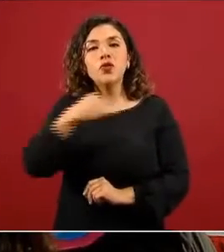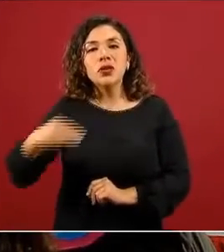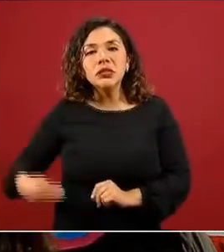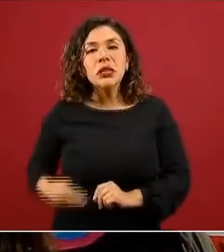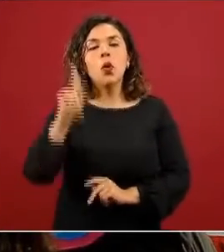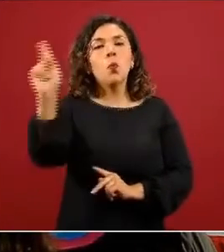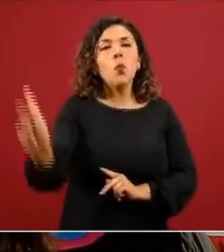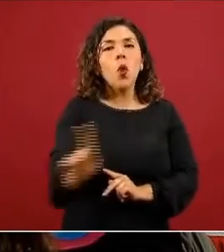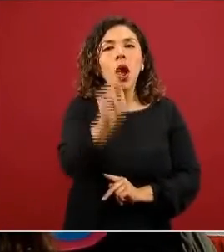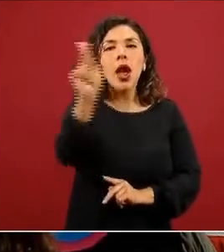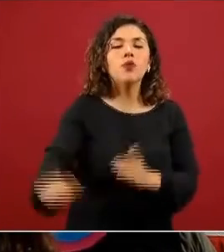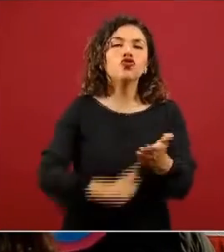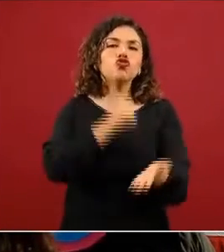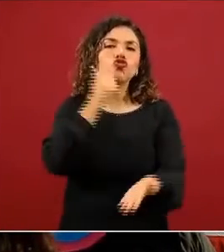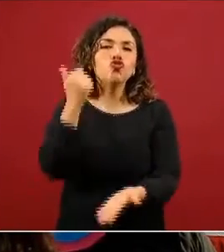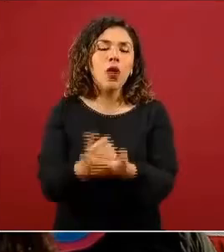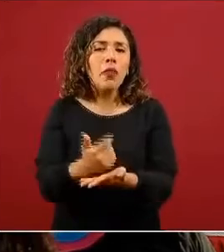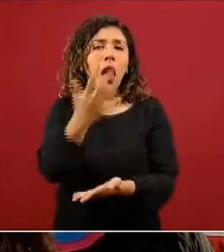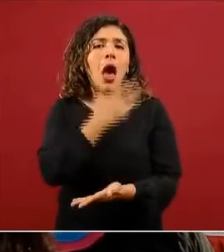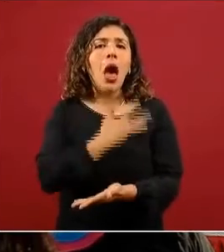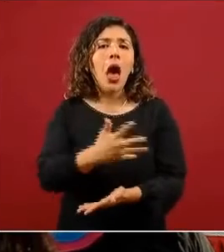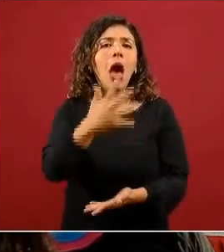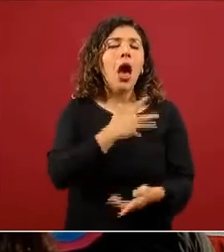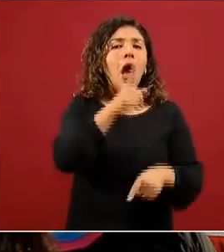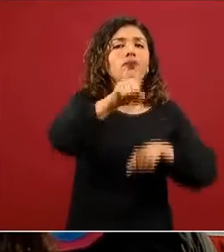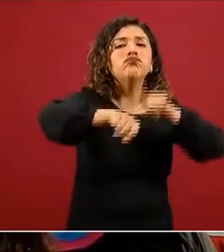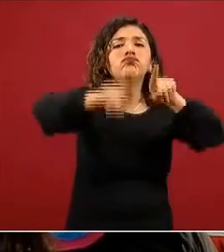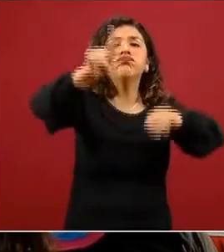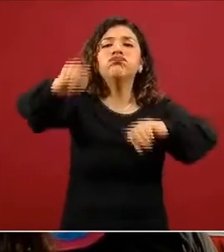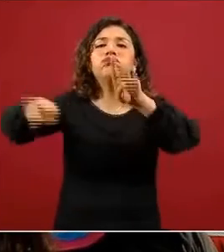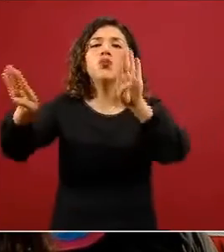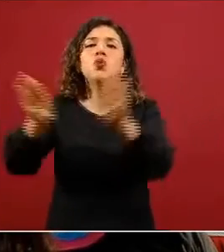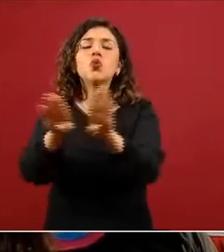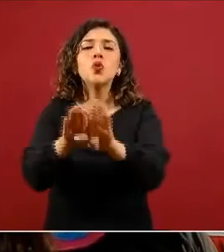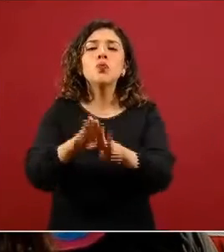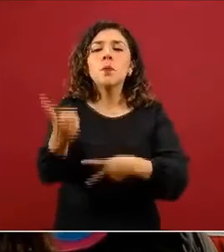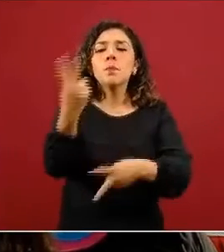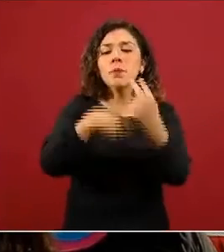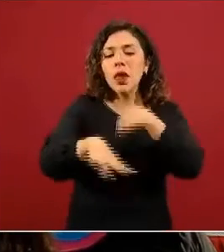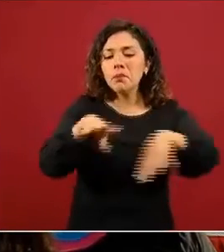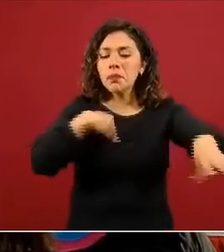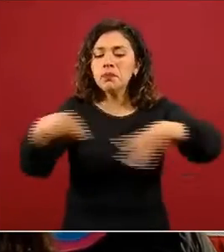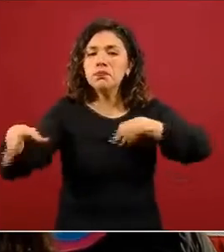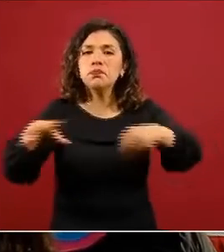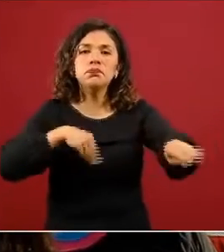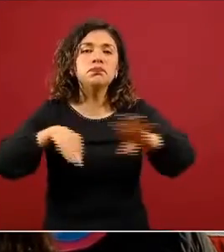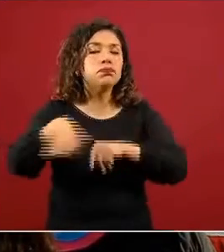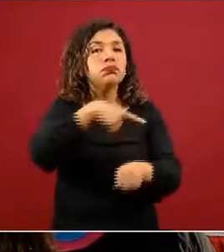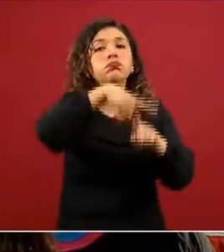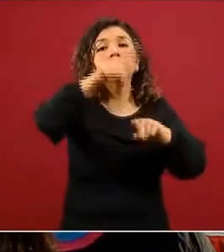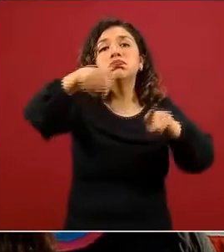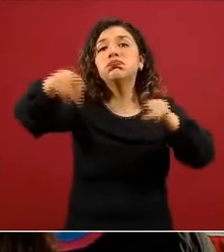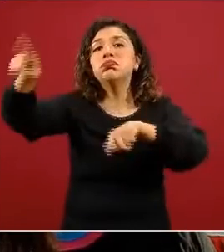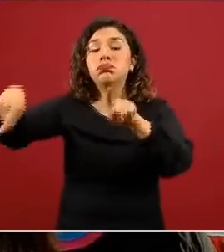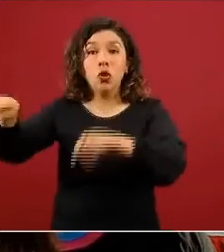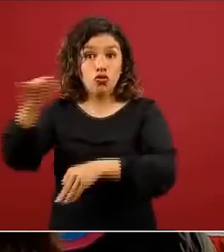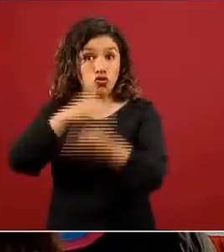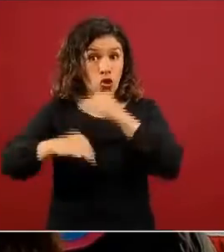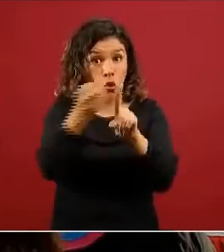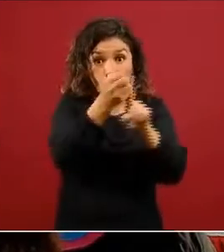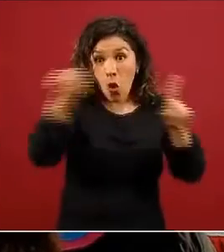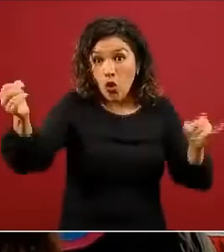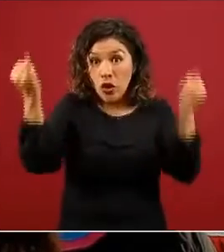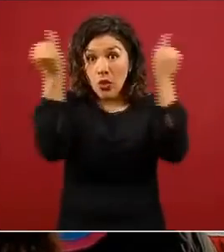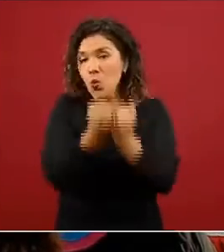cada poblado, cada ciudad, hay una velocidad de ocurrencia de la epidemia y que éstas no están